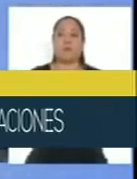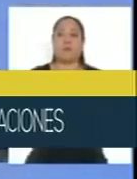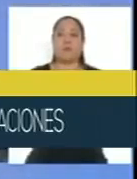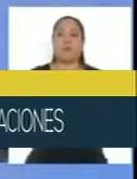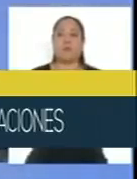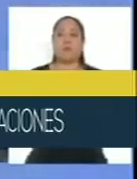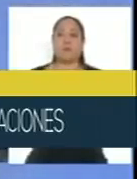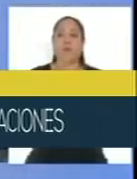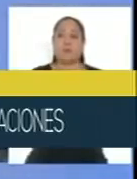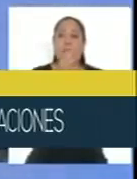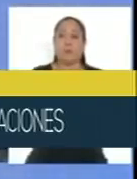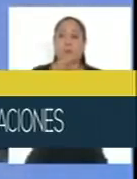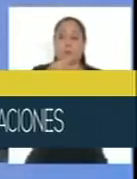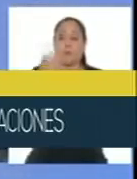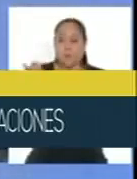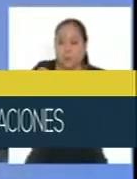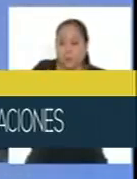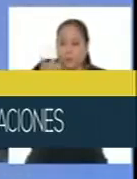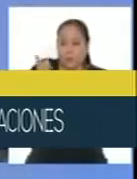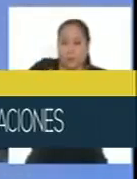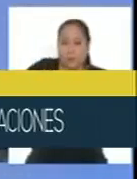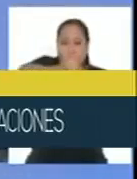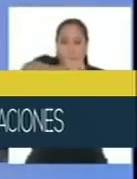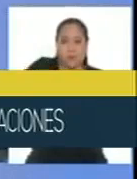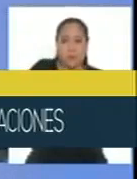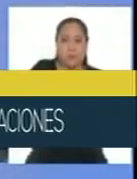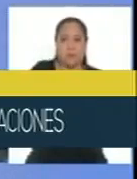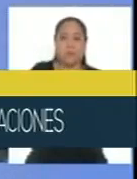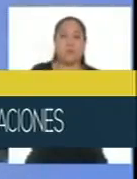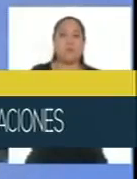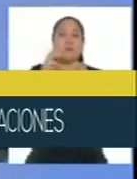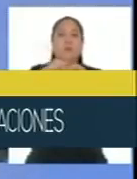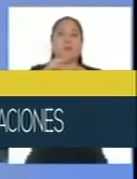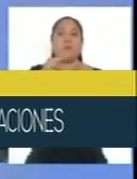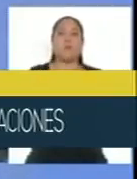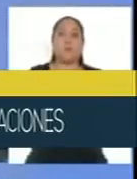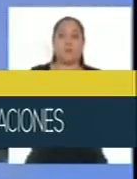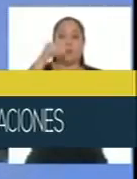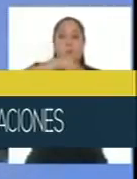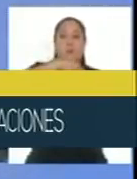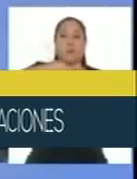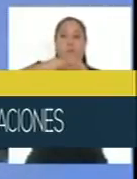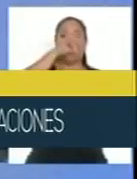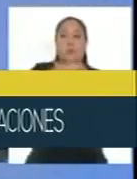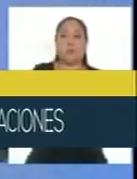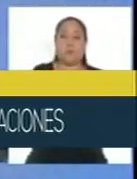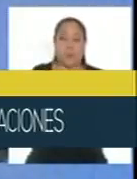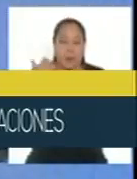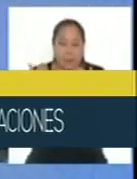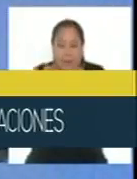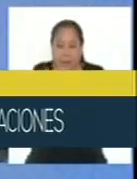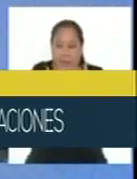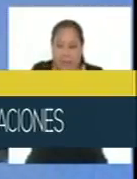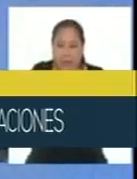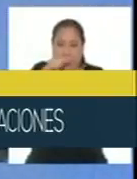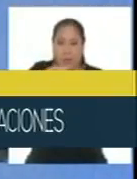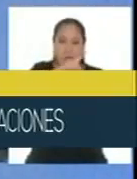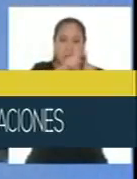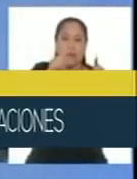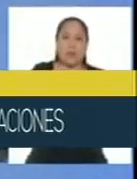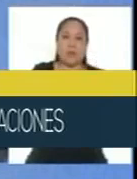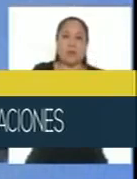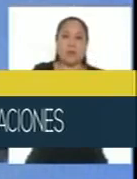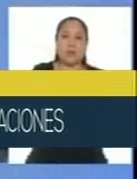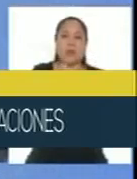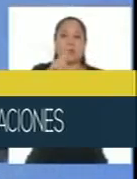de las actas replegadas de las mesas de sufragio más cercanas a